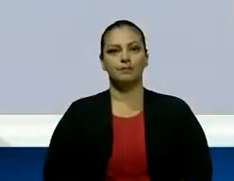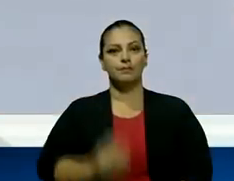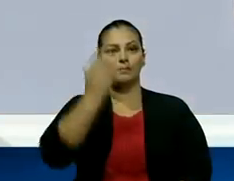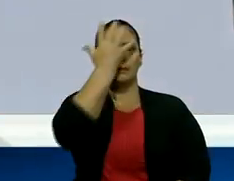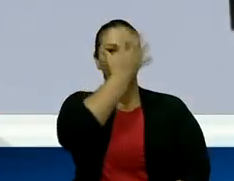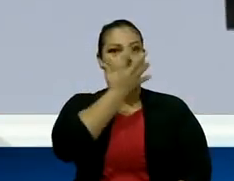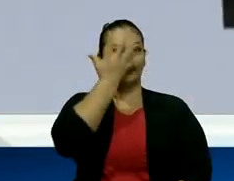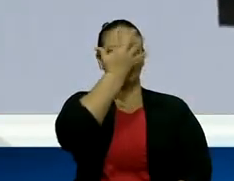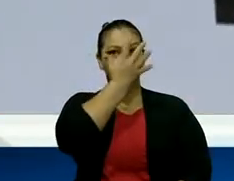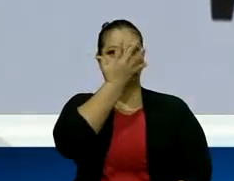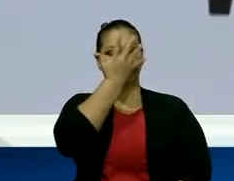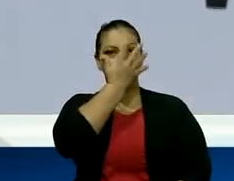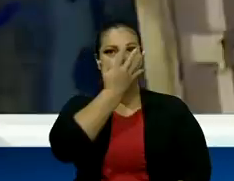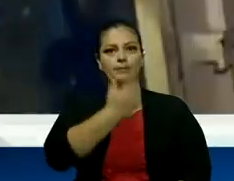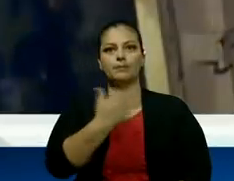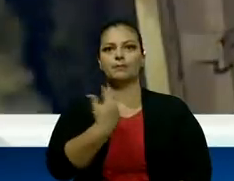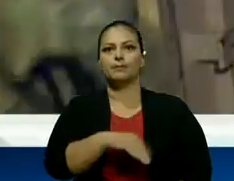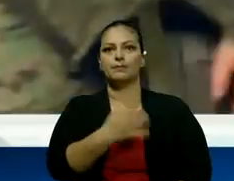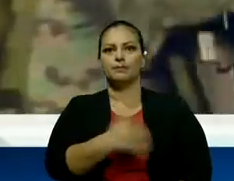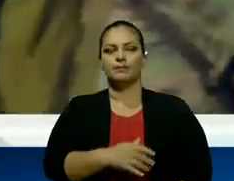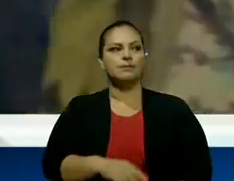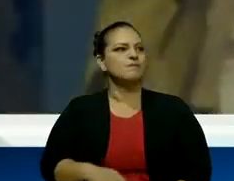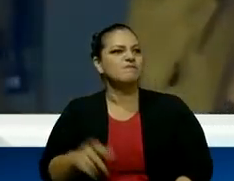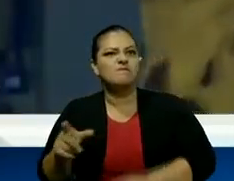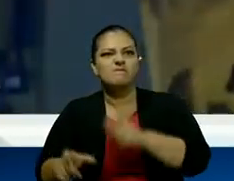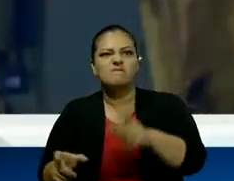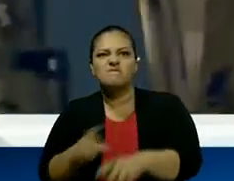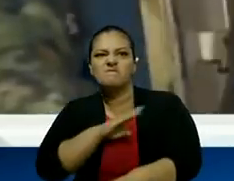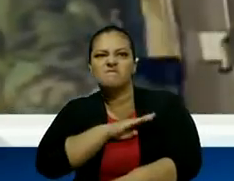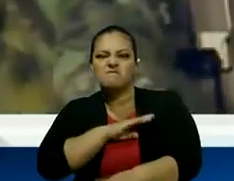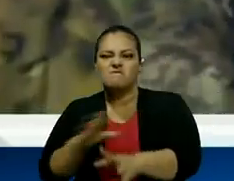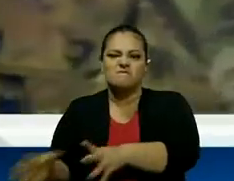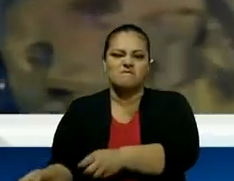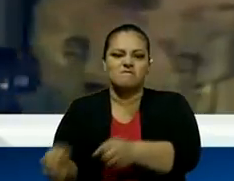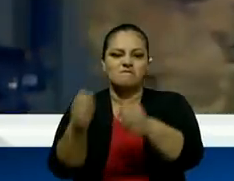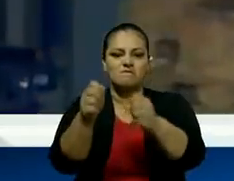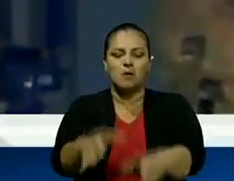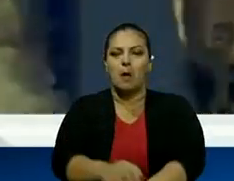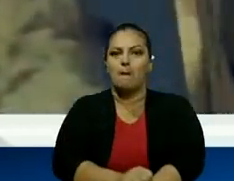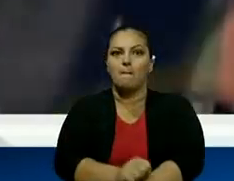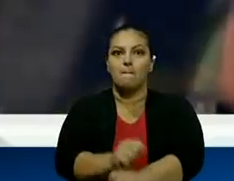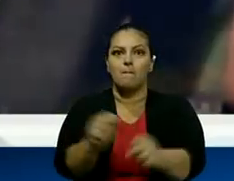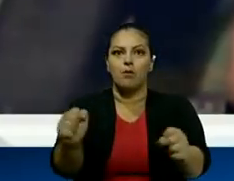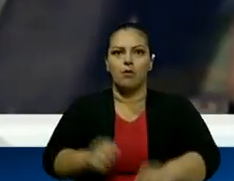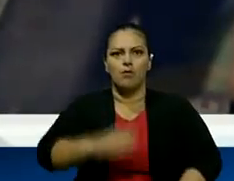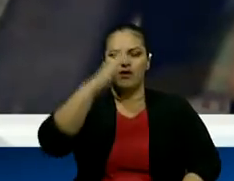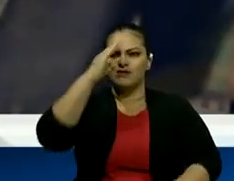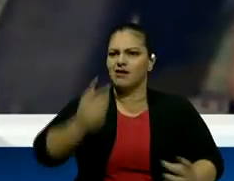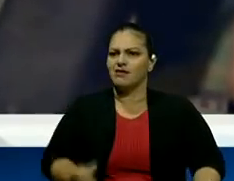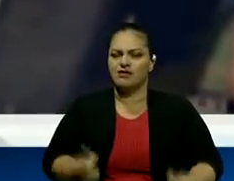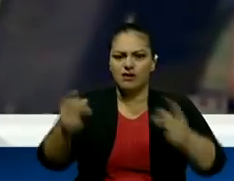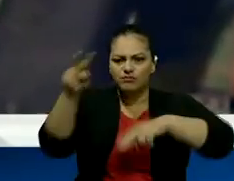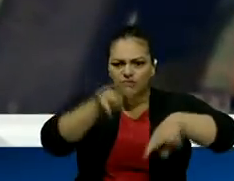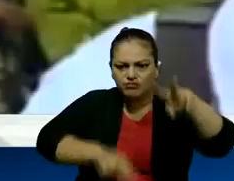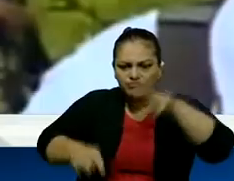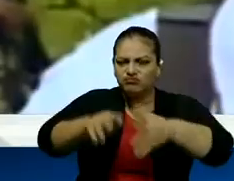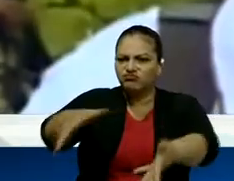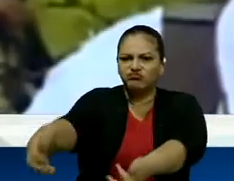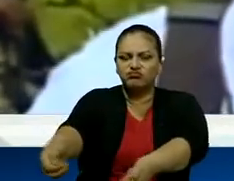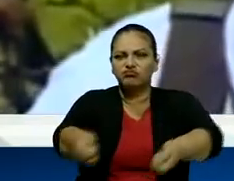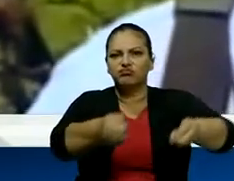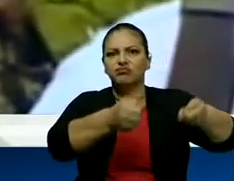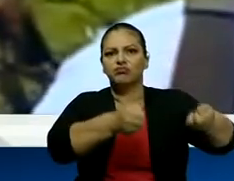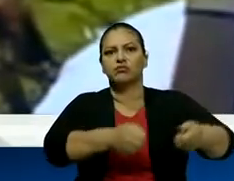Mientras al otro lado de la frontera una llamada alertaba a equipos de inteligencia militar cuya base está en Tumaco, desde donde se coordinan acciones contra el